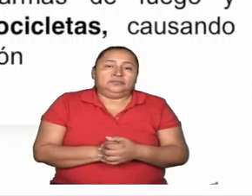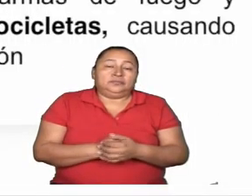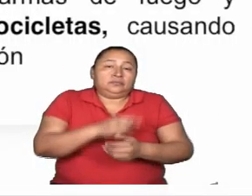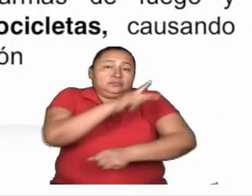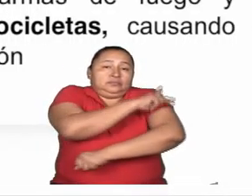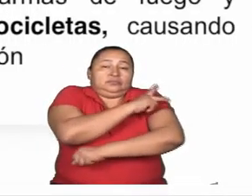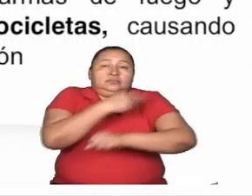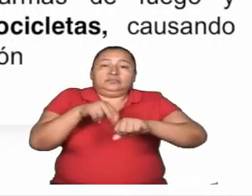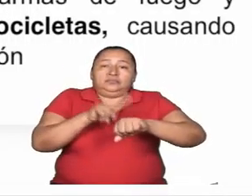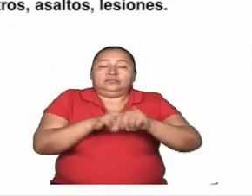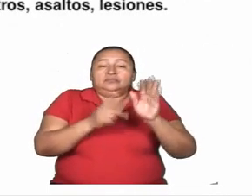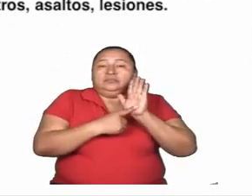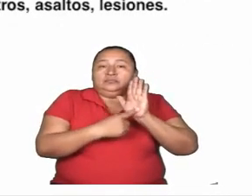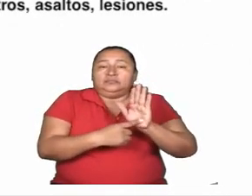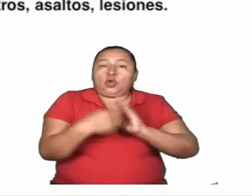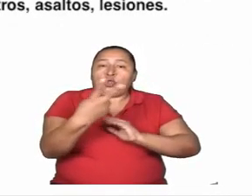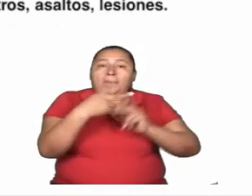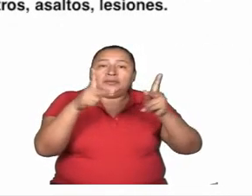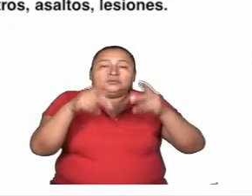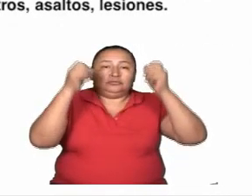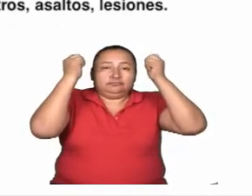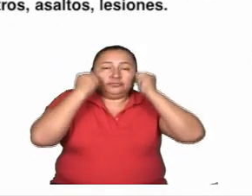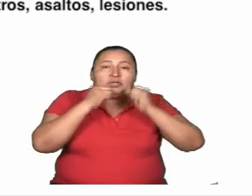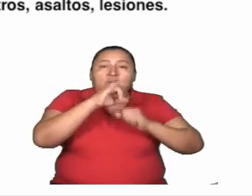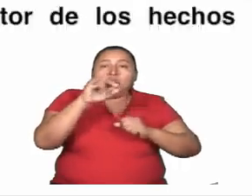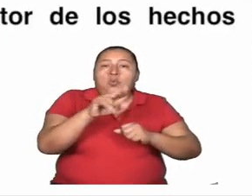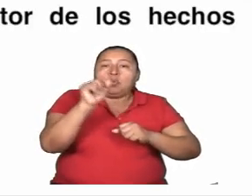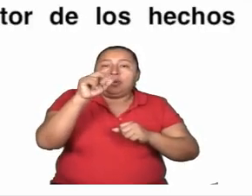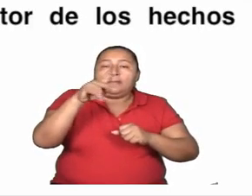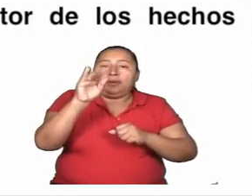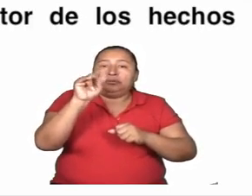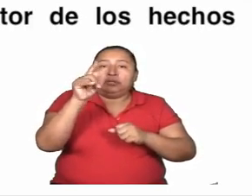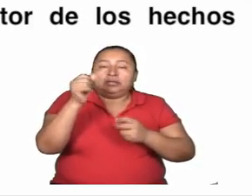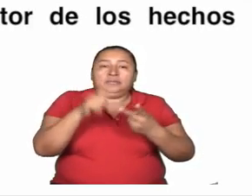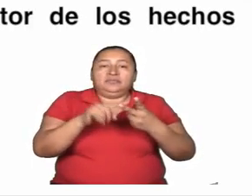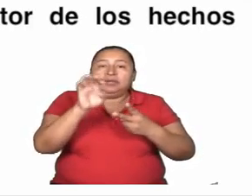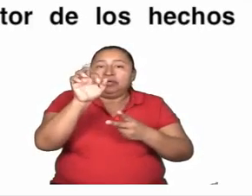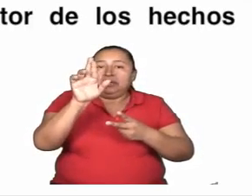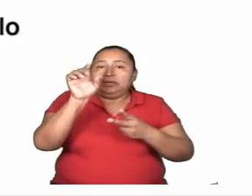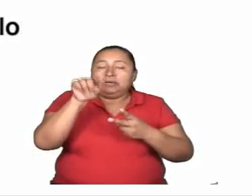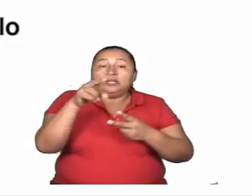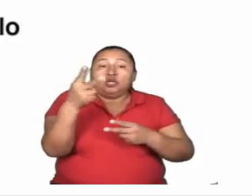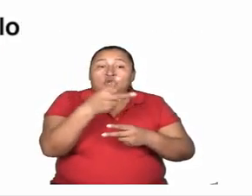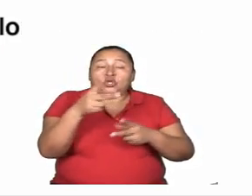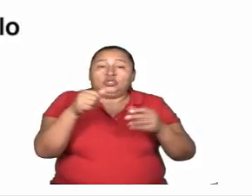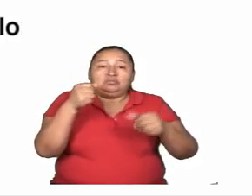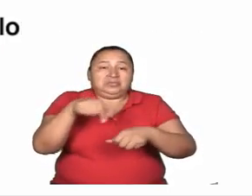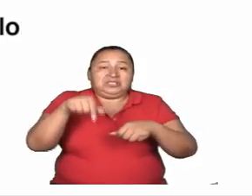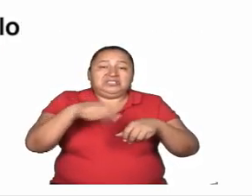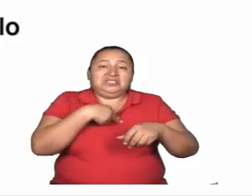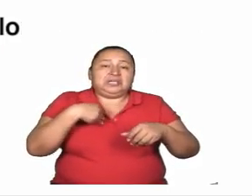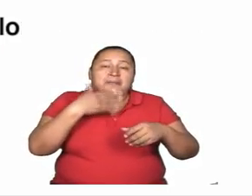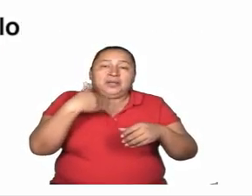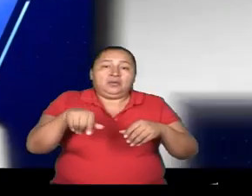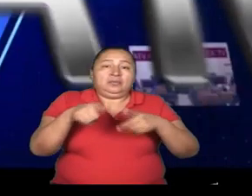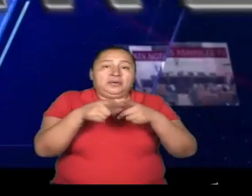Policía Nacional presenta a los terroristas Juan Bautista Guevara y Erling Obando que operaban en Managua.